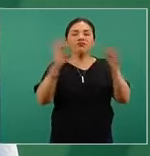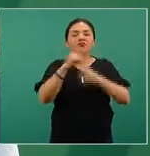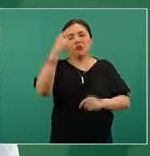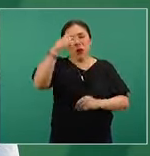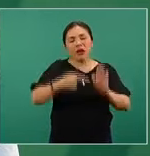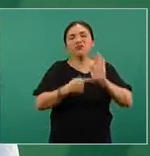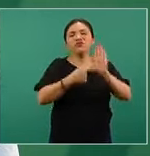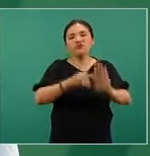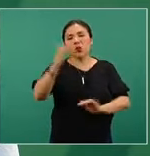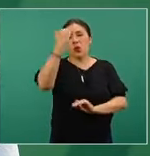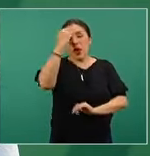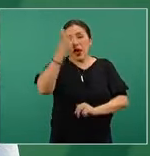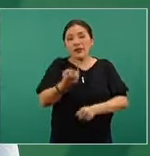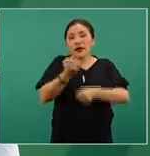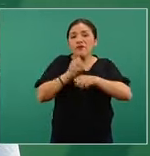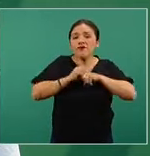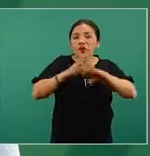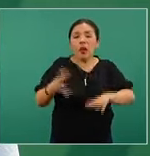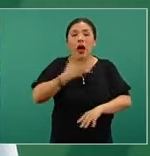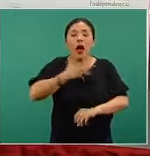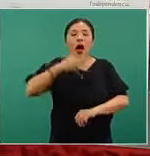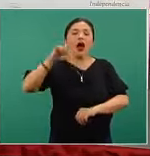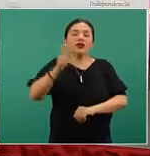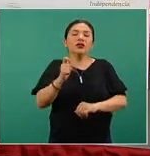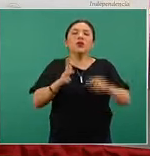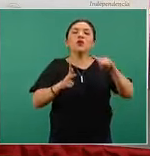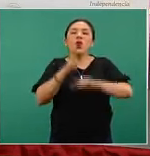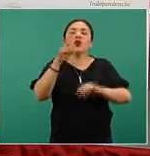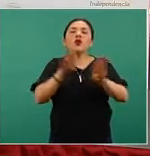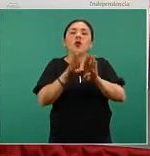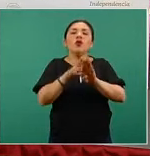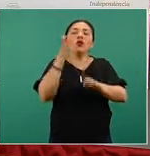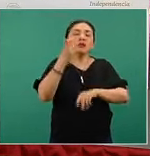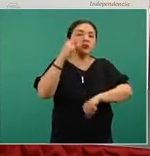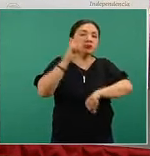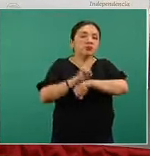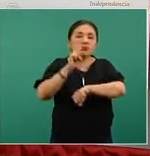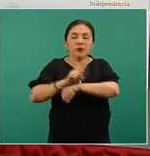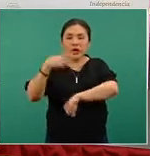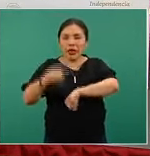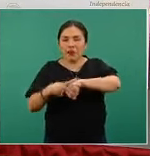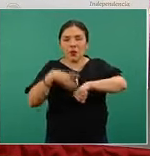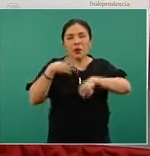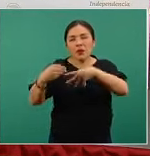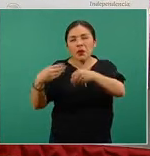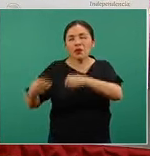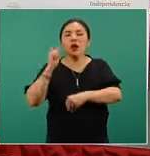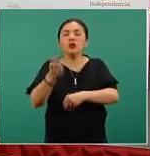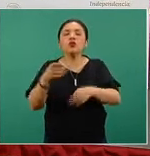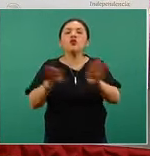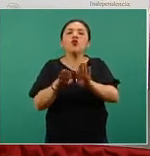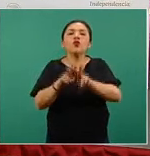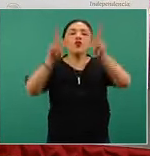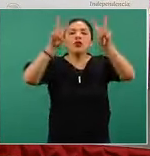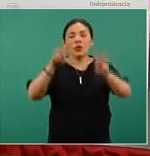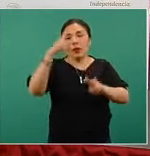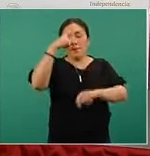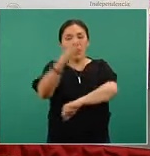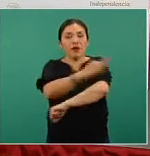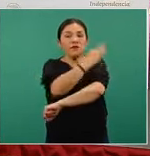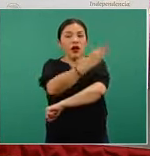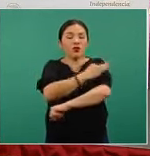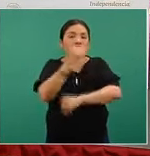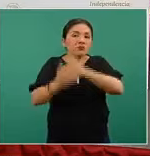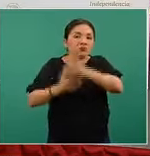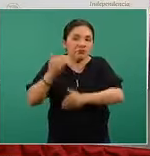la información que tenemos al corte en relación a la vigilancia epidemiológica y el avance pues de la estrategia